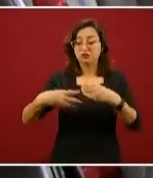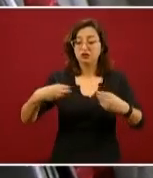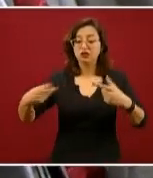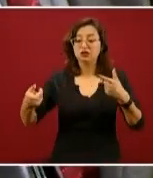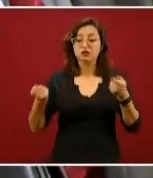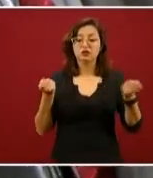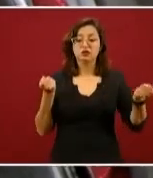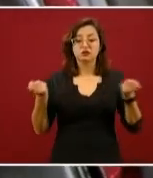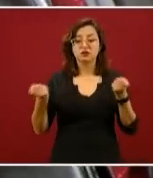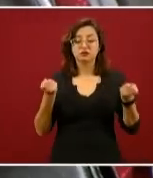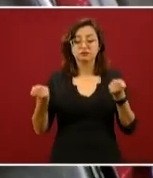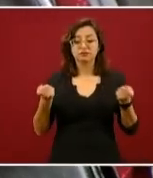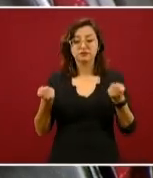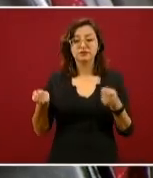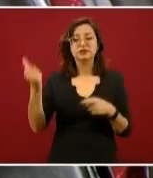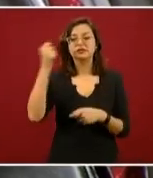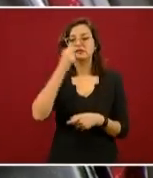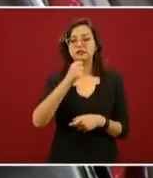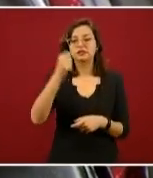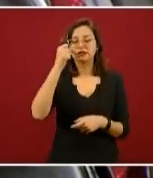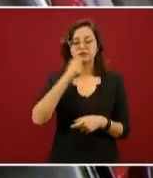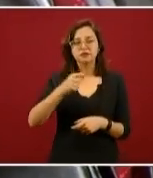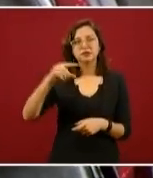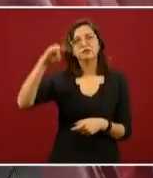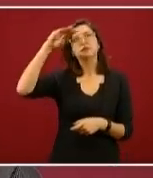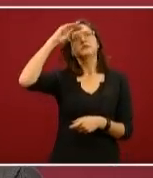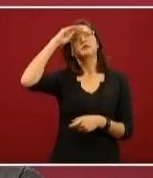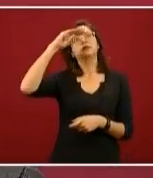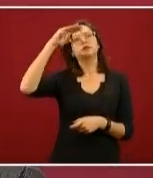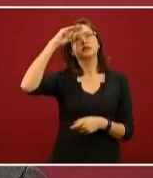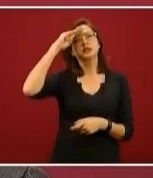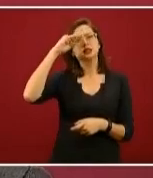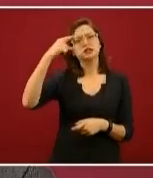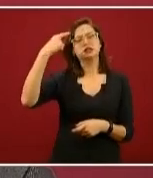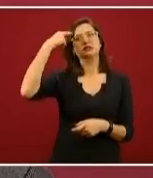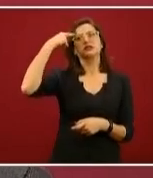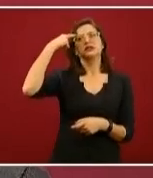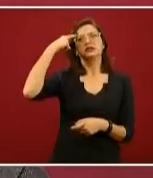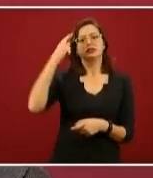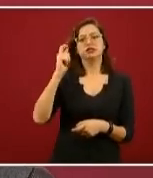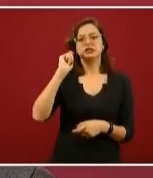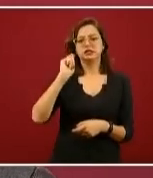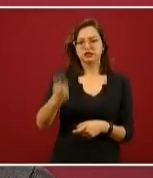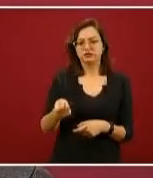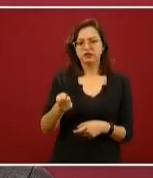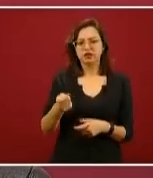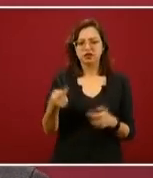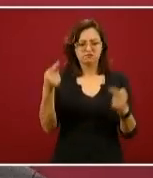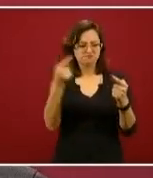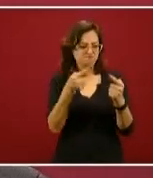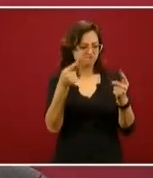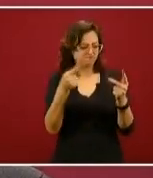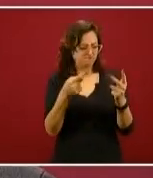epidemia tengan que ser en todo momento racionalizadas. Racionalizadas quiere decir adecuadamente fundamentadas en la